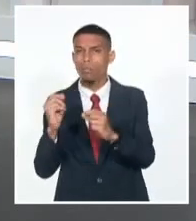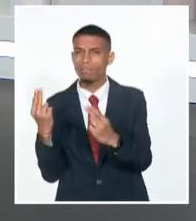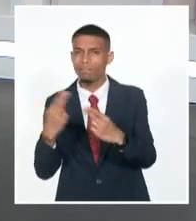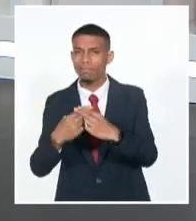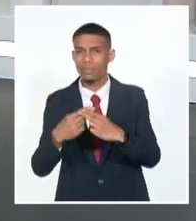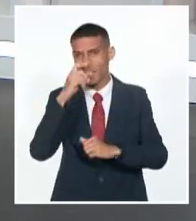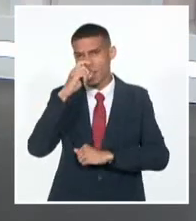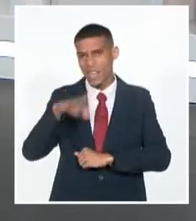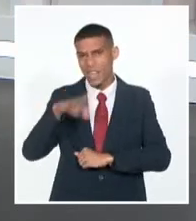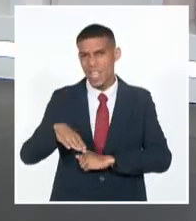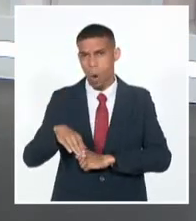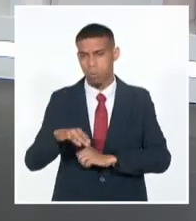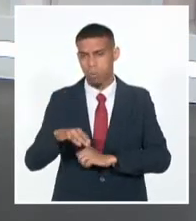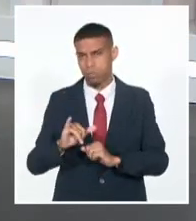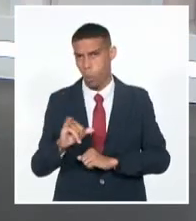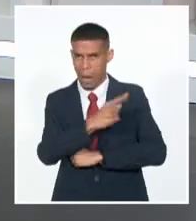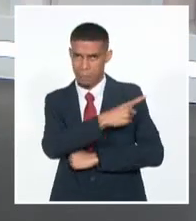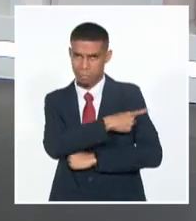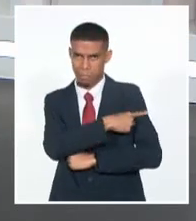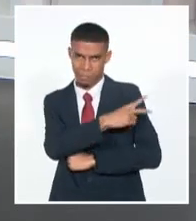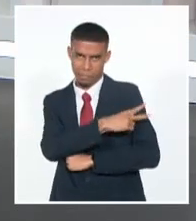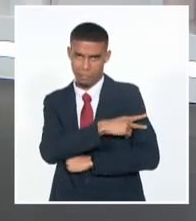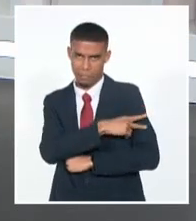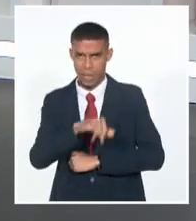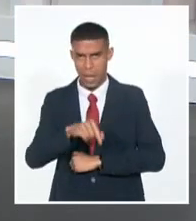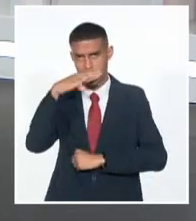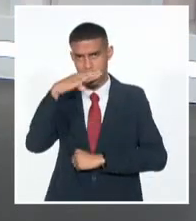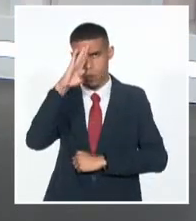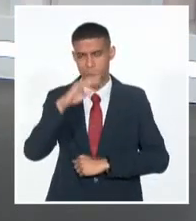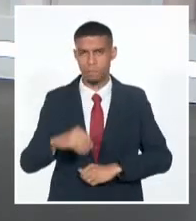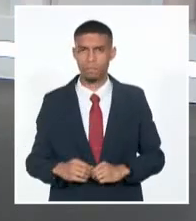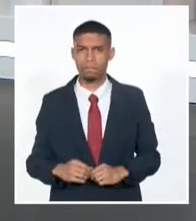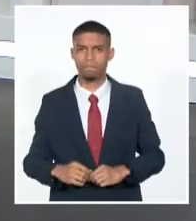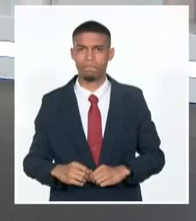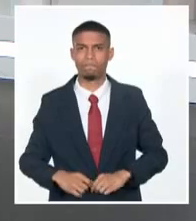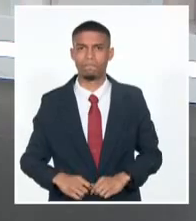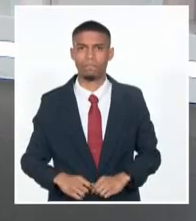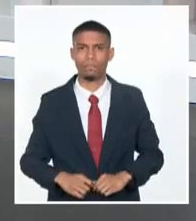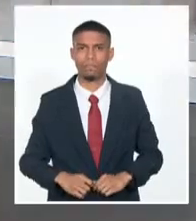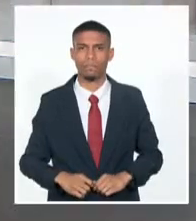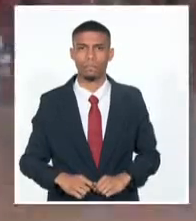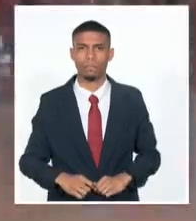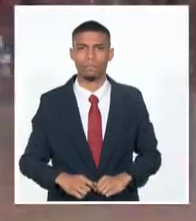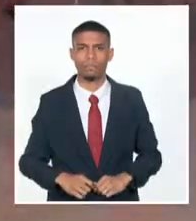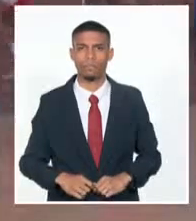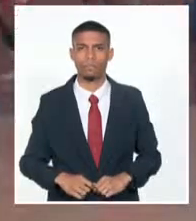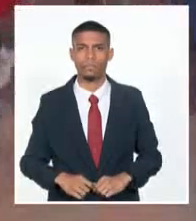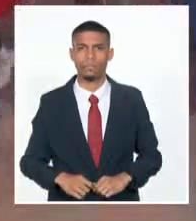Otero obtuvo declaraciones del jefe del Departamento de Deporte Escolar del INDER, Ramón Ají.